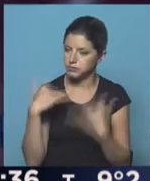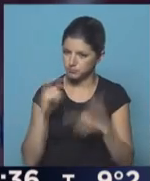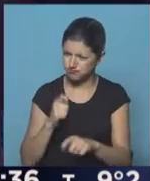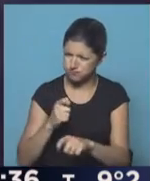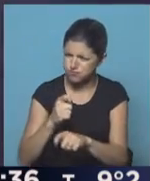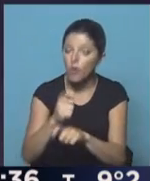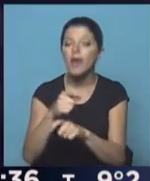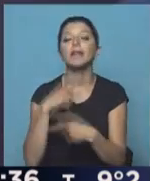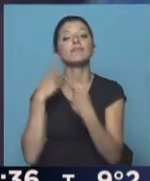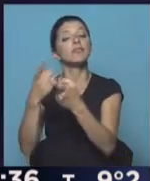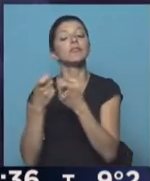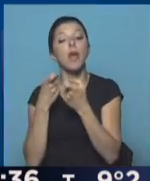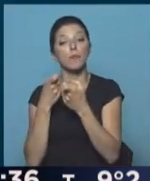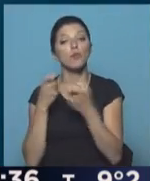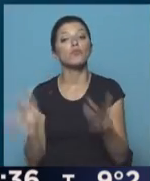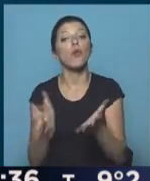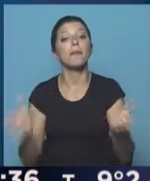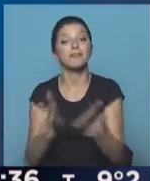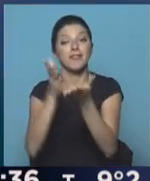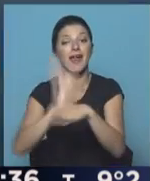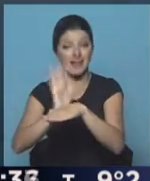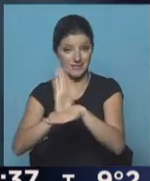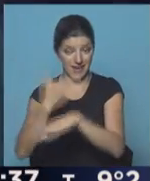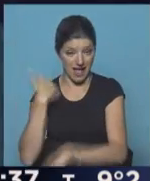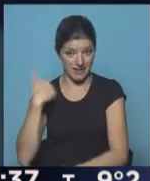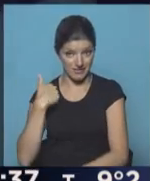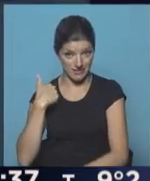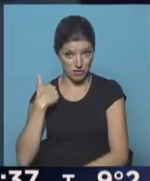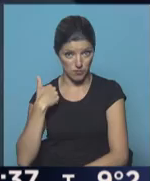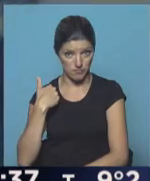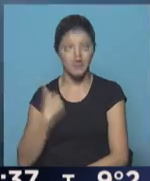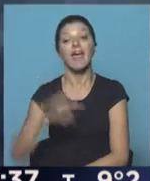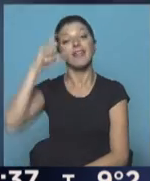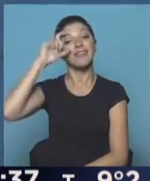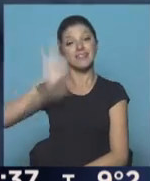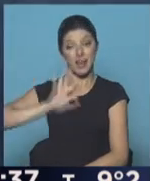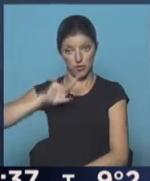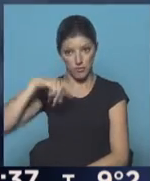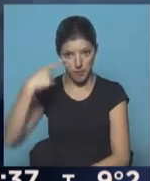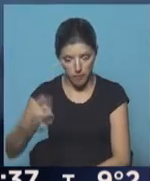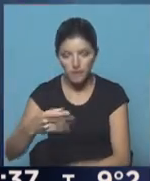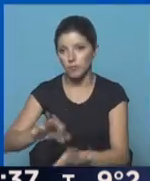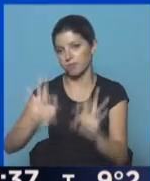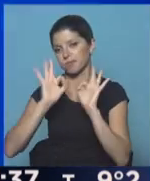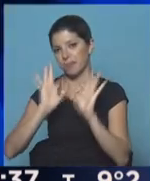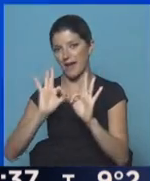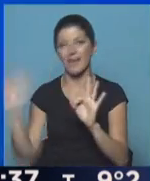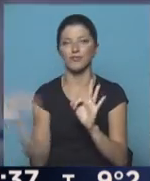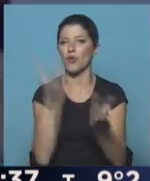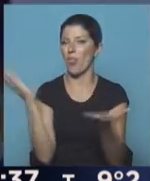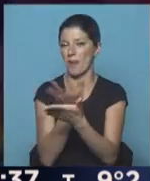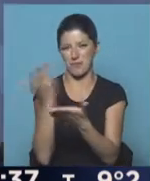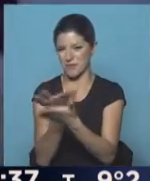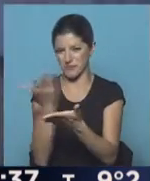que había que tener un fomento para el cine documental independiente diez años después eso tiene su correlato en toda la producción que hay